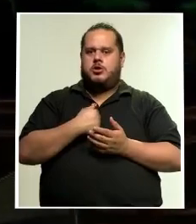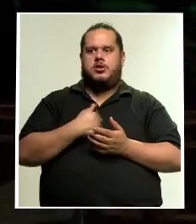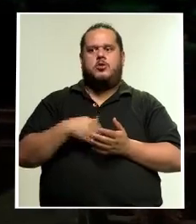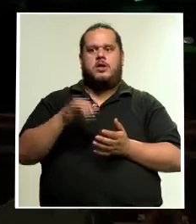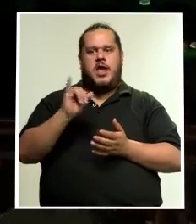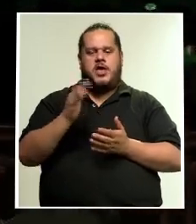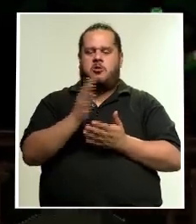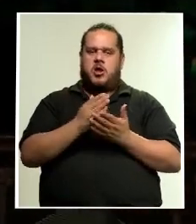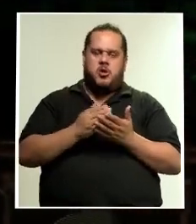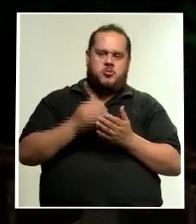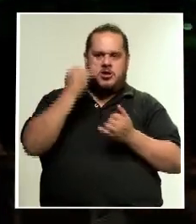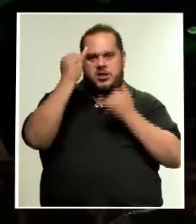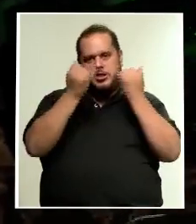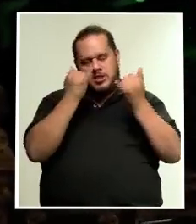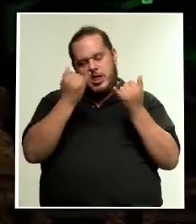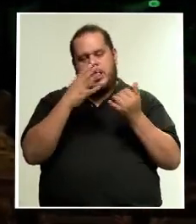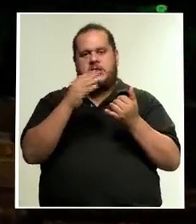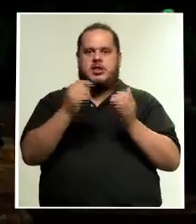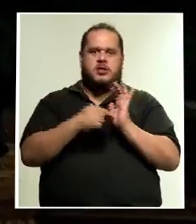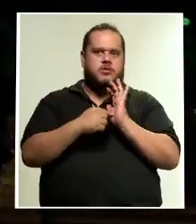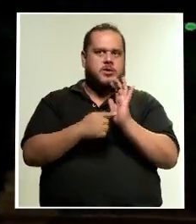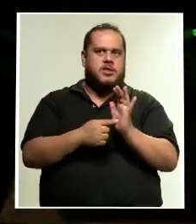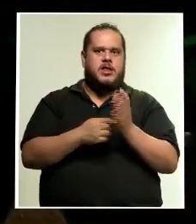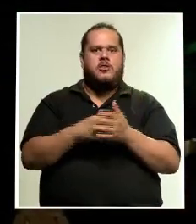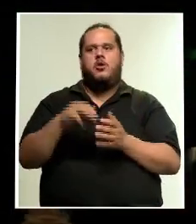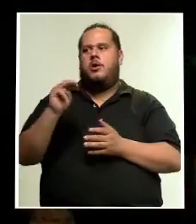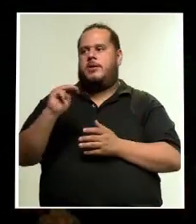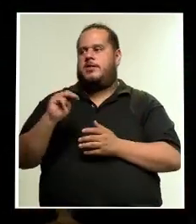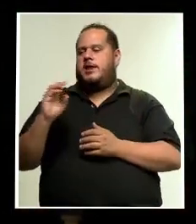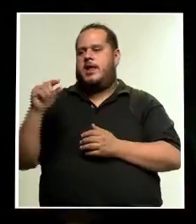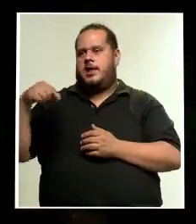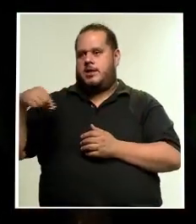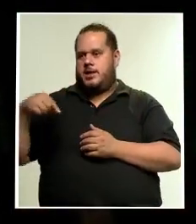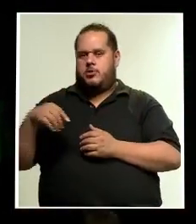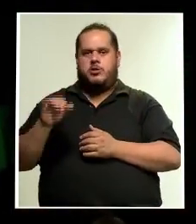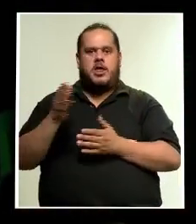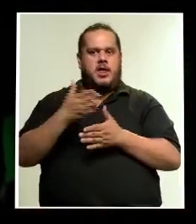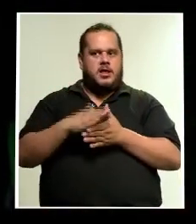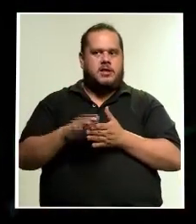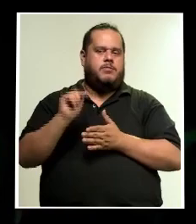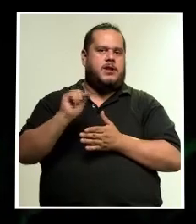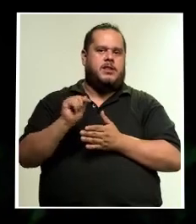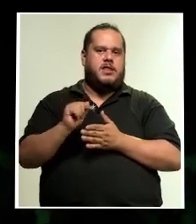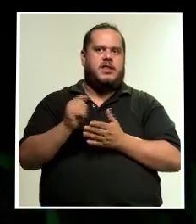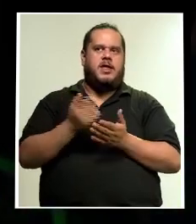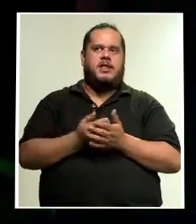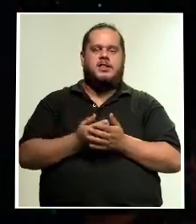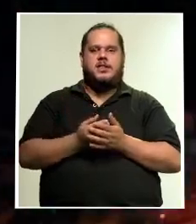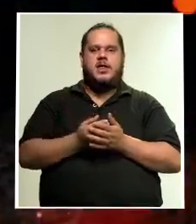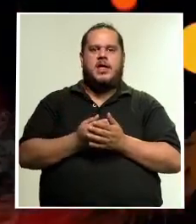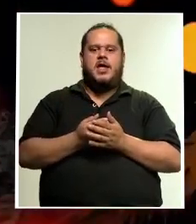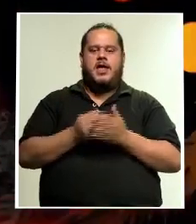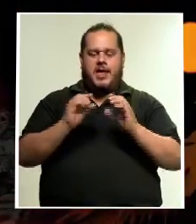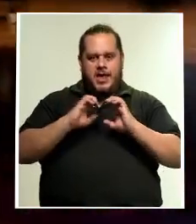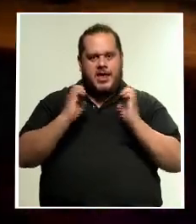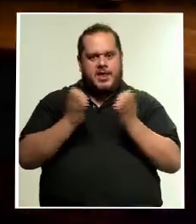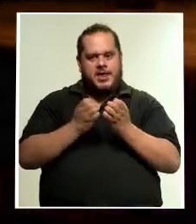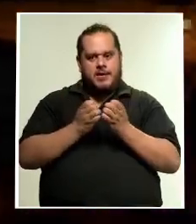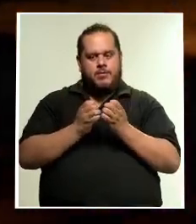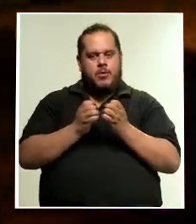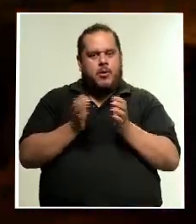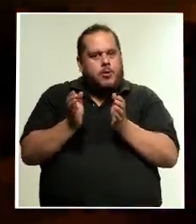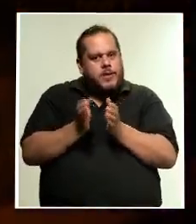algunas ideas y que estoy también presentando, Marcela Quiroz, que es también parte de este crew, de este pequeño equipo que hicimos